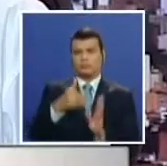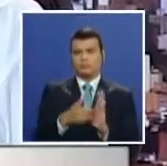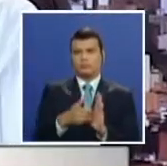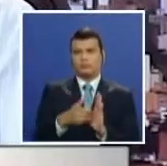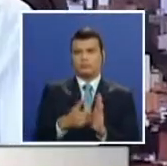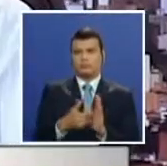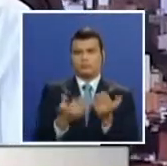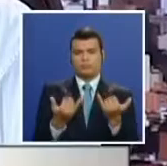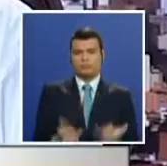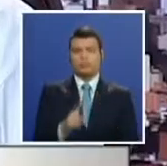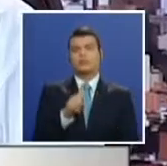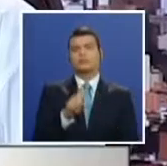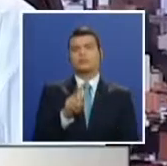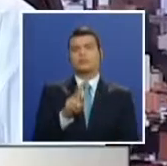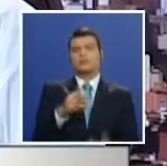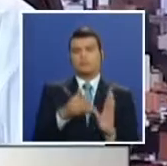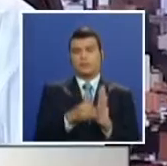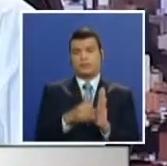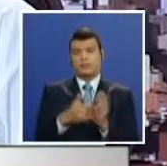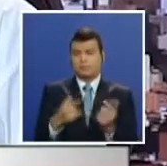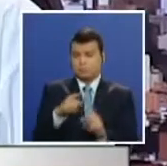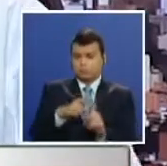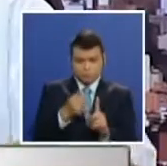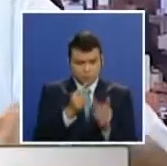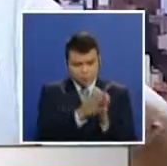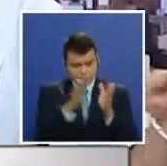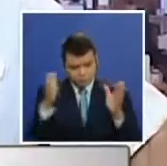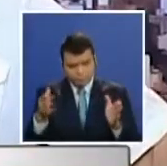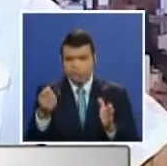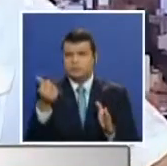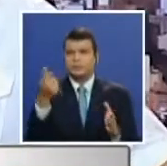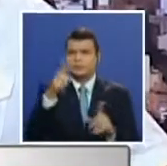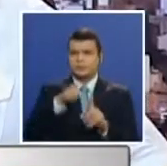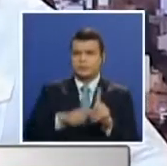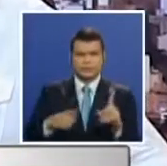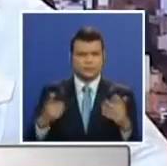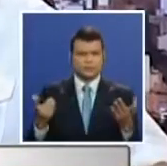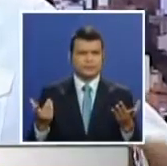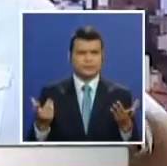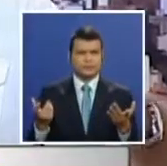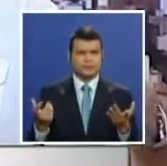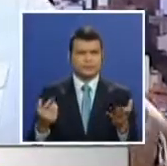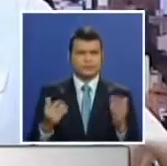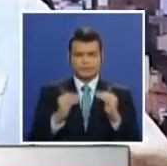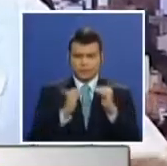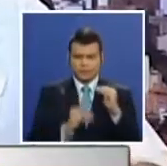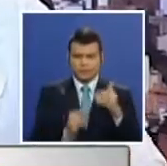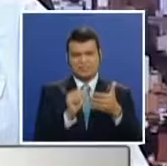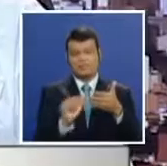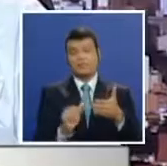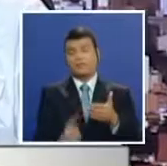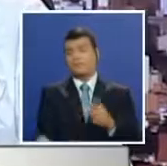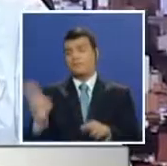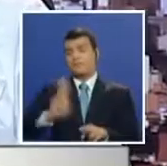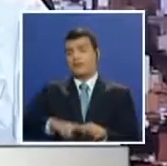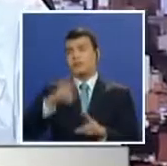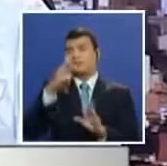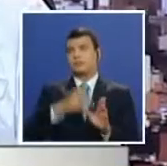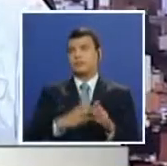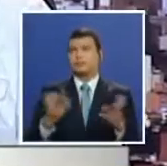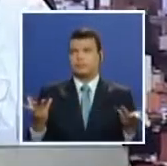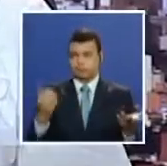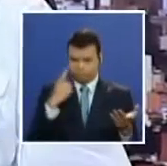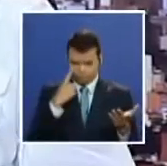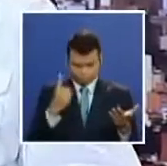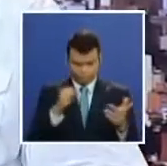vale 62 mil 500 pero el bulo que la devaluación que el dólar subió a 3.000 pero pienso